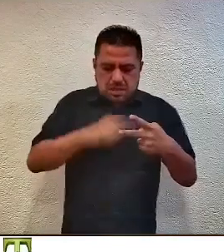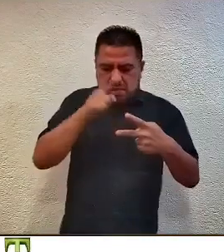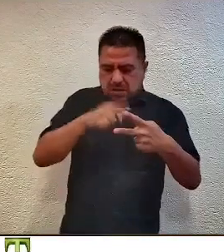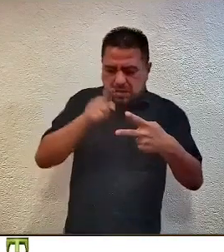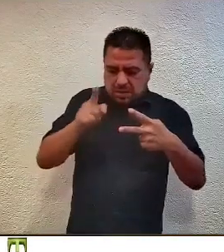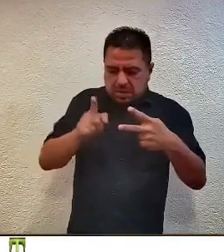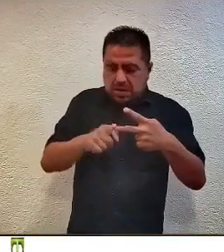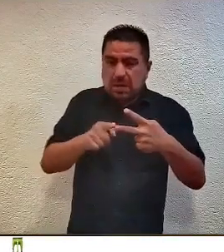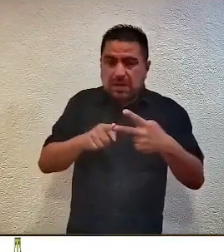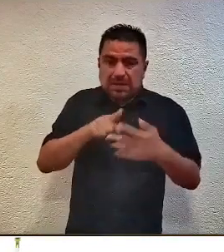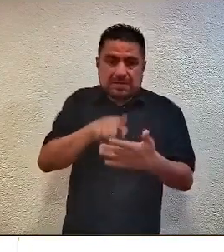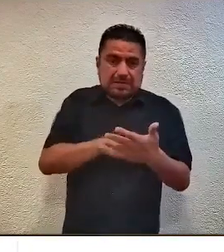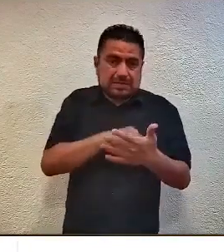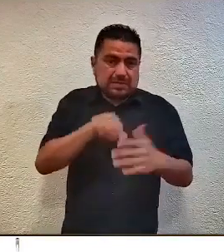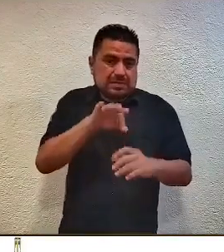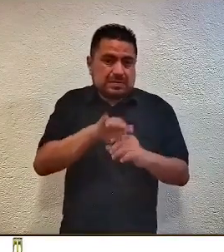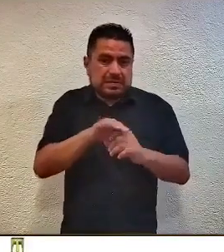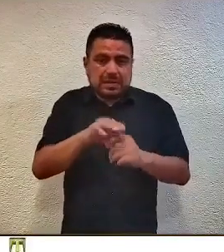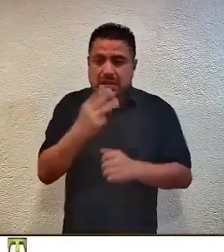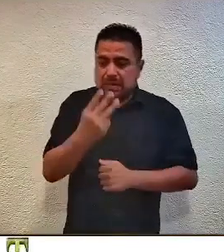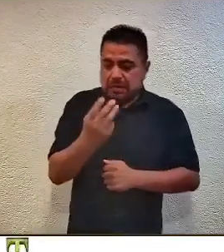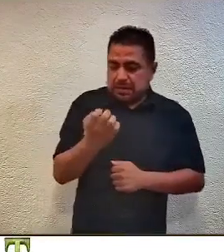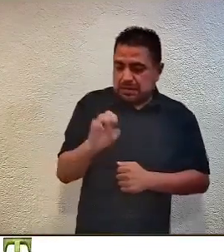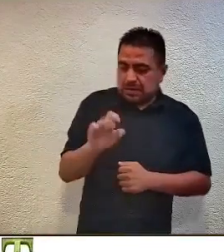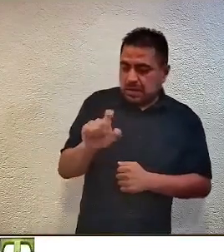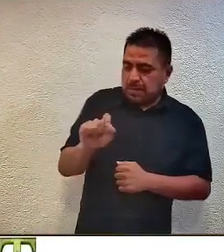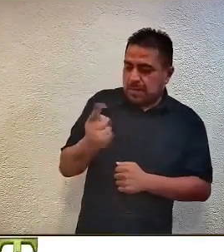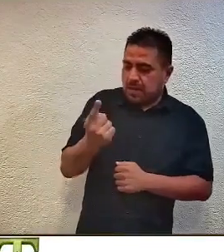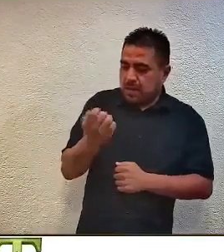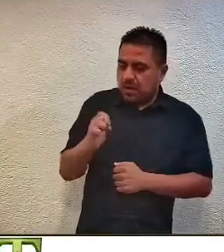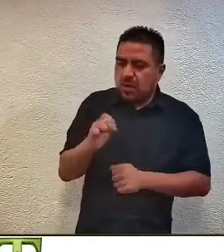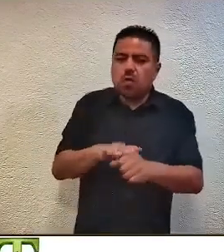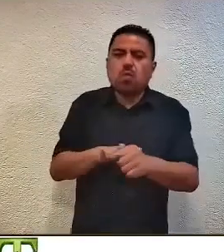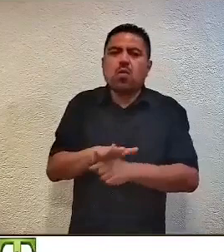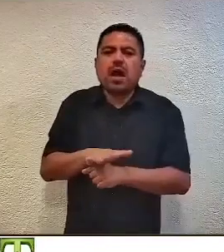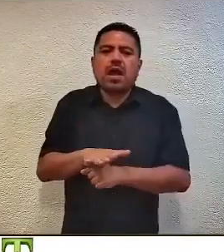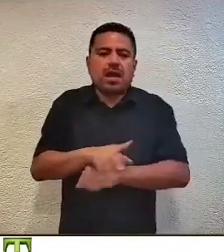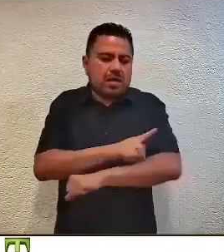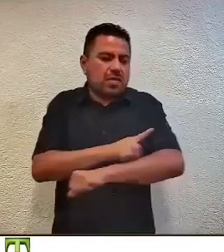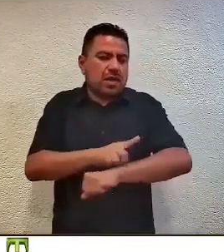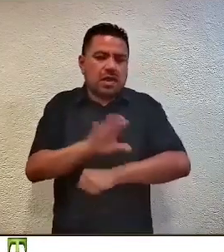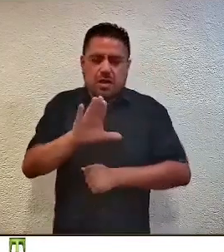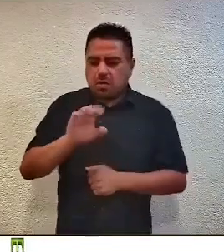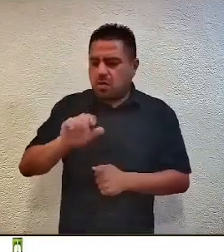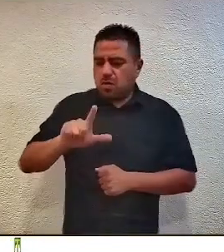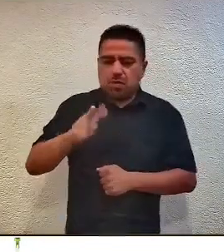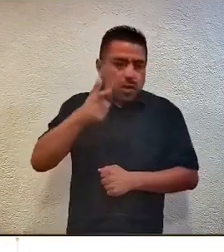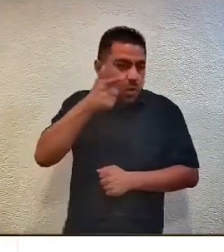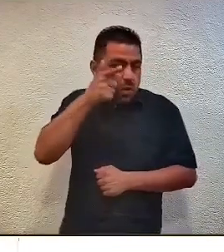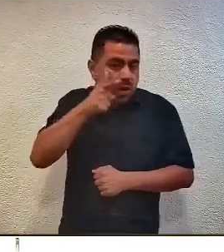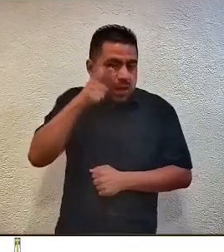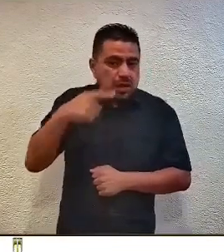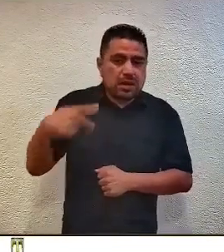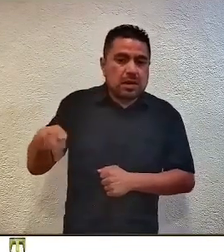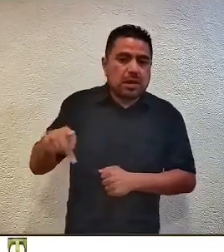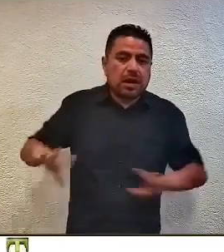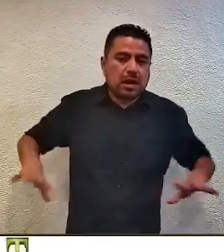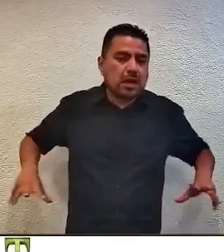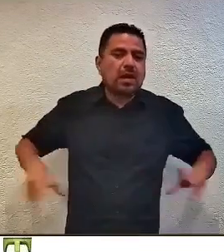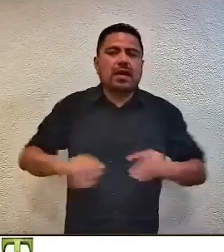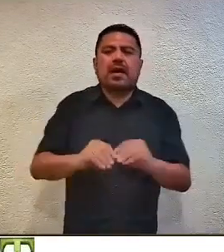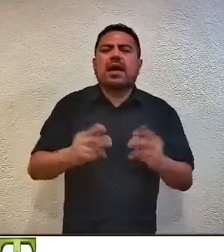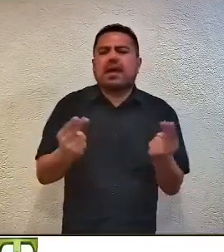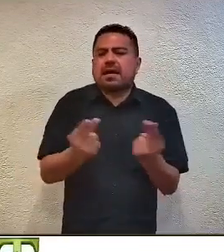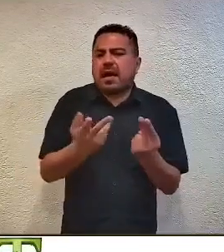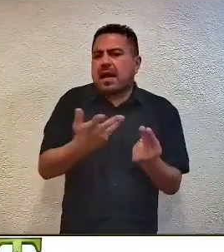elecciones, es decir, la del 3 de enero y la del 21 de enero, de la delegación Colonia Guadalupe, reúne los